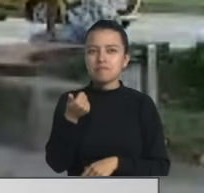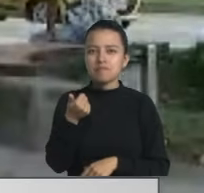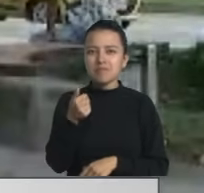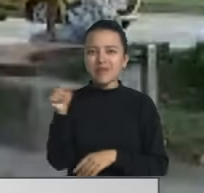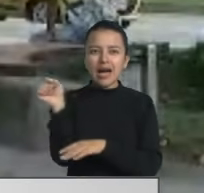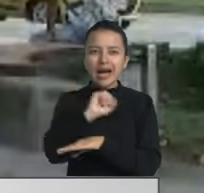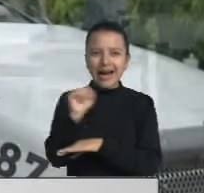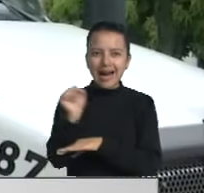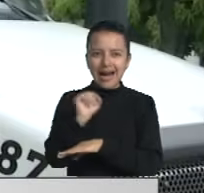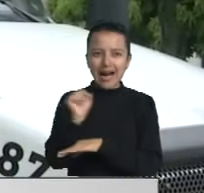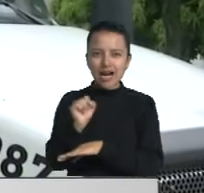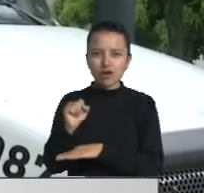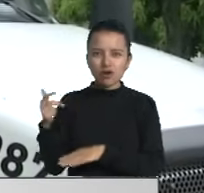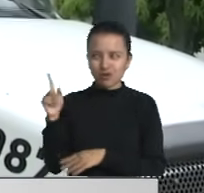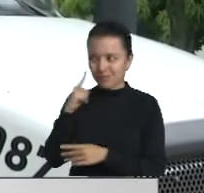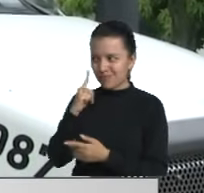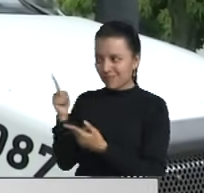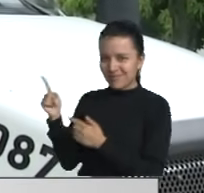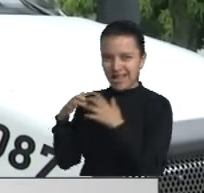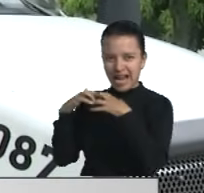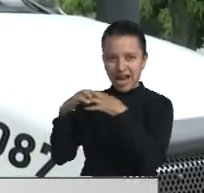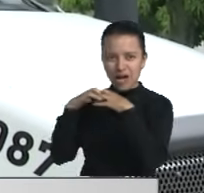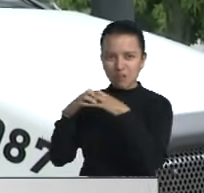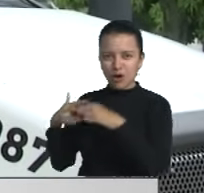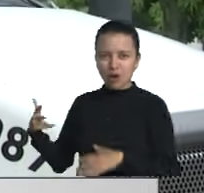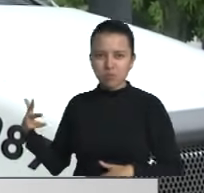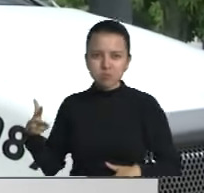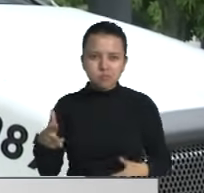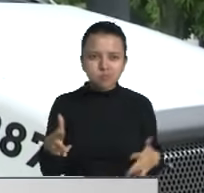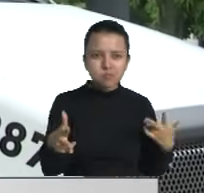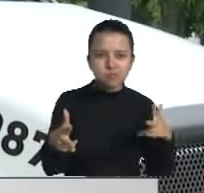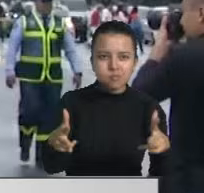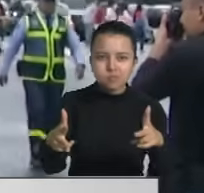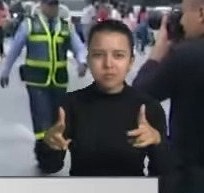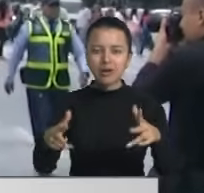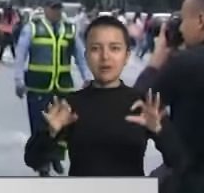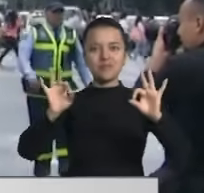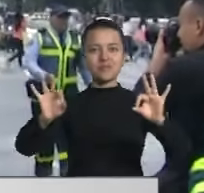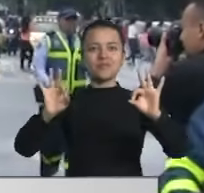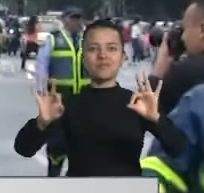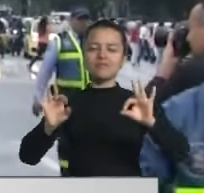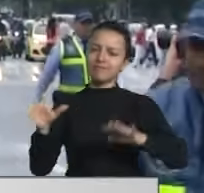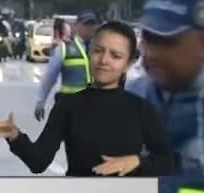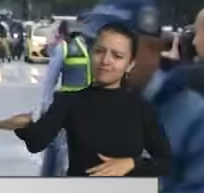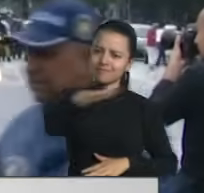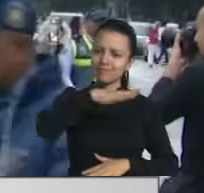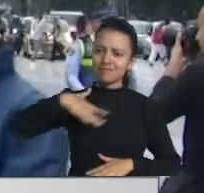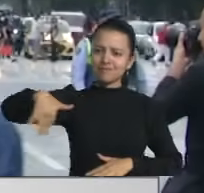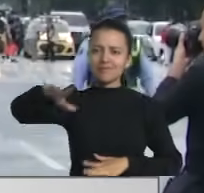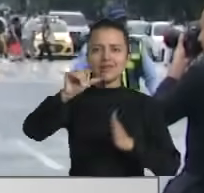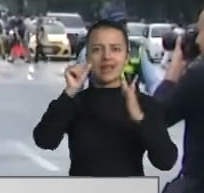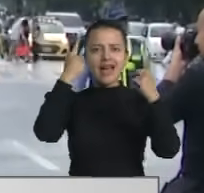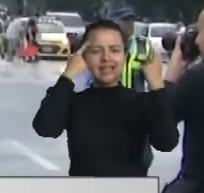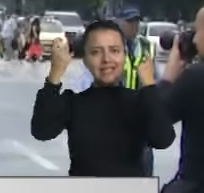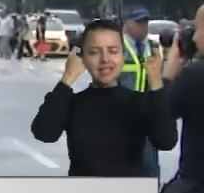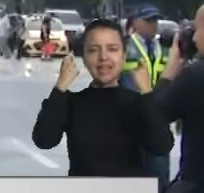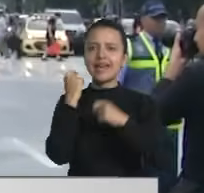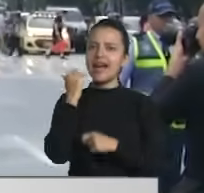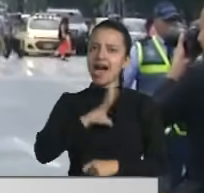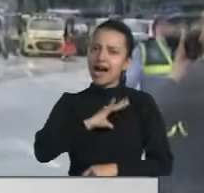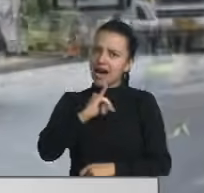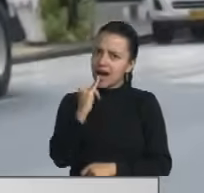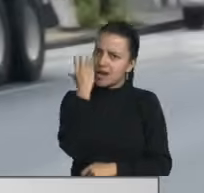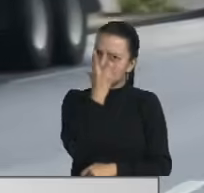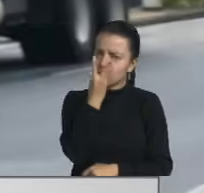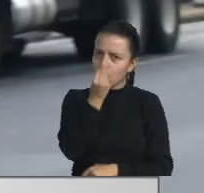la ciudad. De la estrategia Volvamos a Mi Cali Bella, y con el objetivo de brindarle un mejor servicio de aseo a la